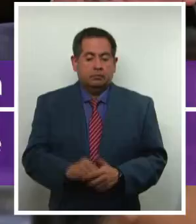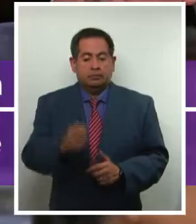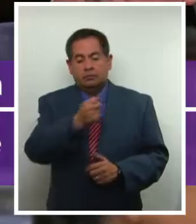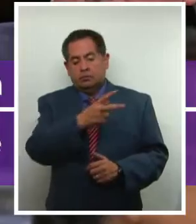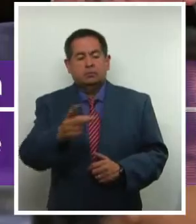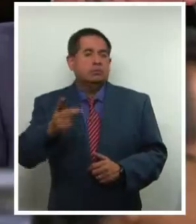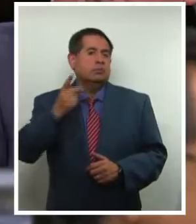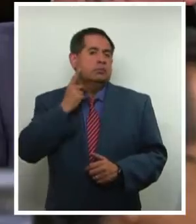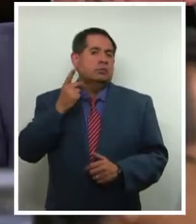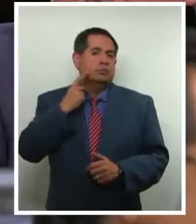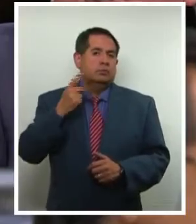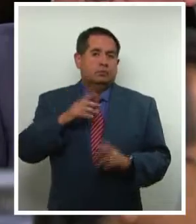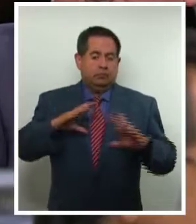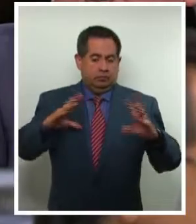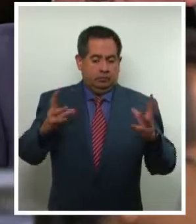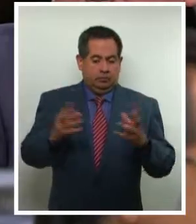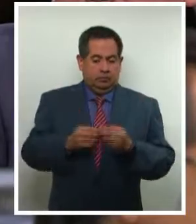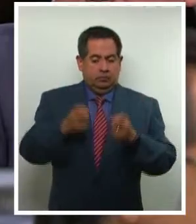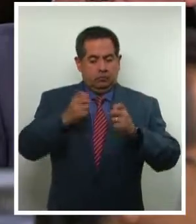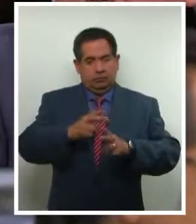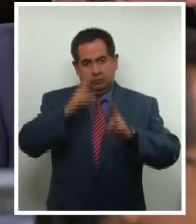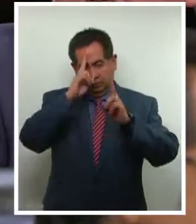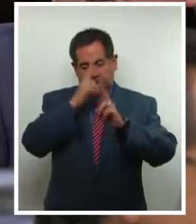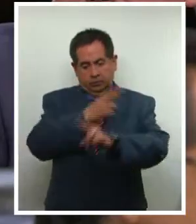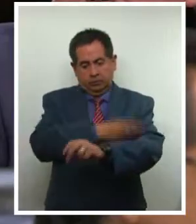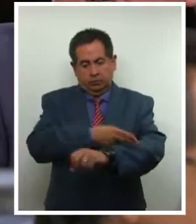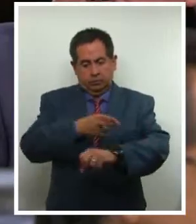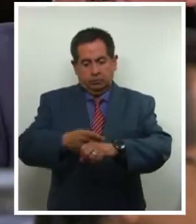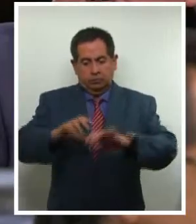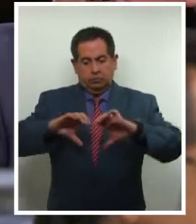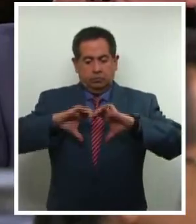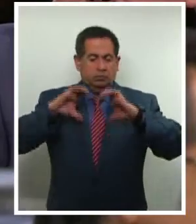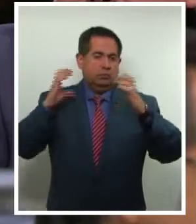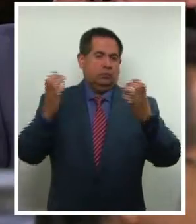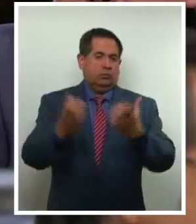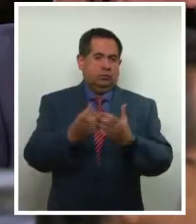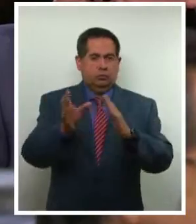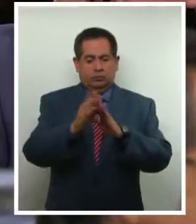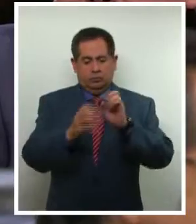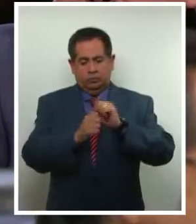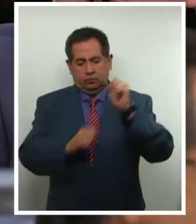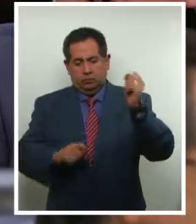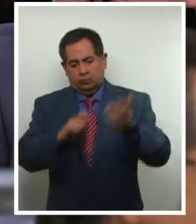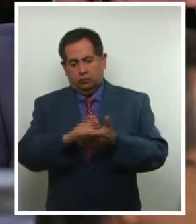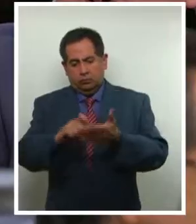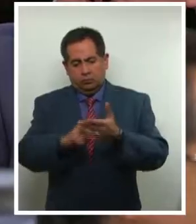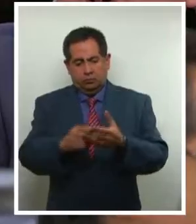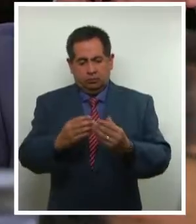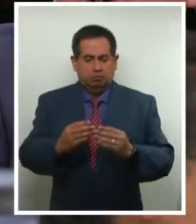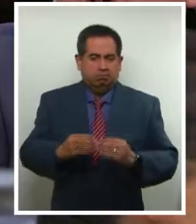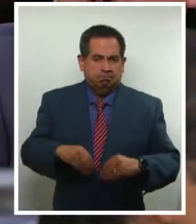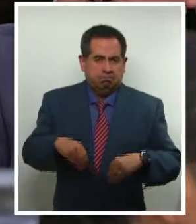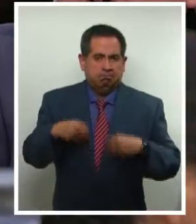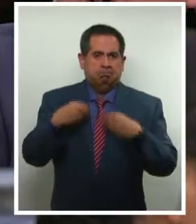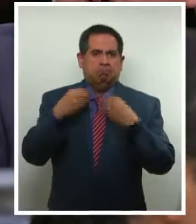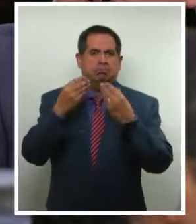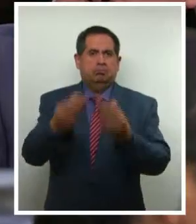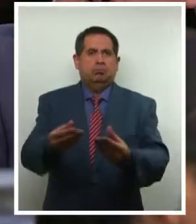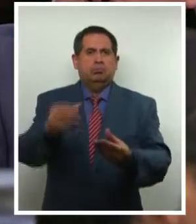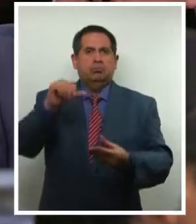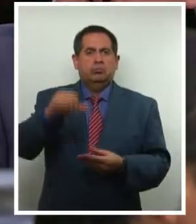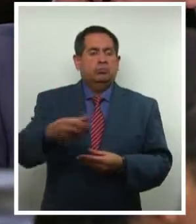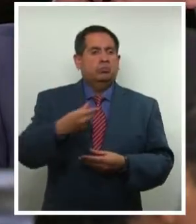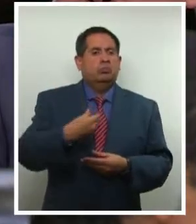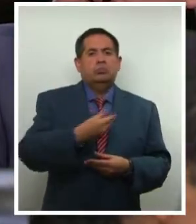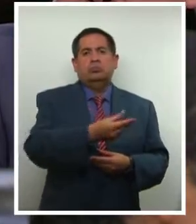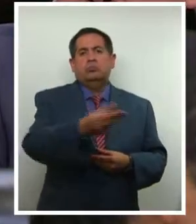que formamos parte de este honorable Congreso Constituyente, le entregamos hoy al pueblo